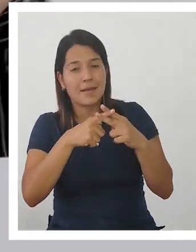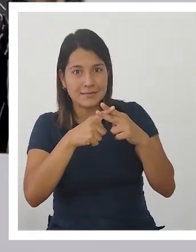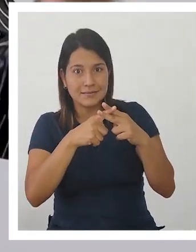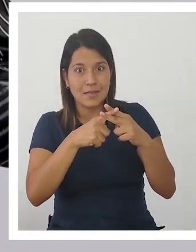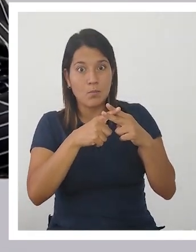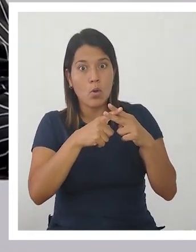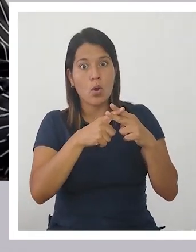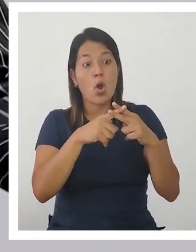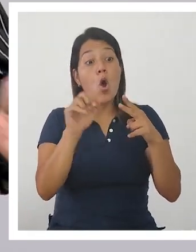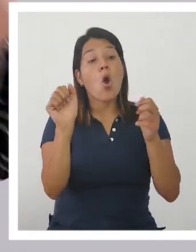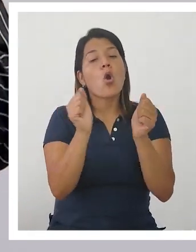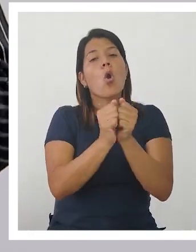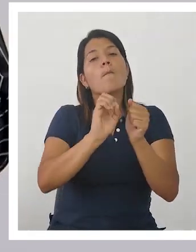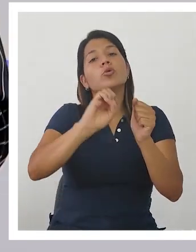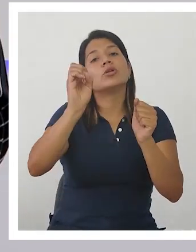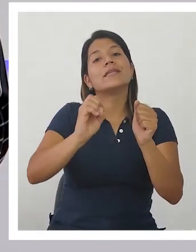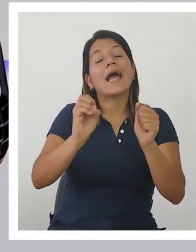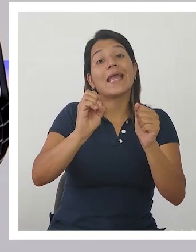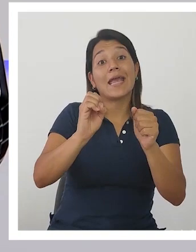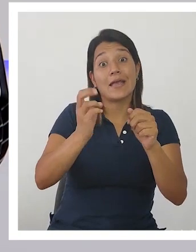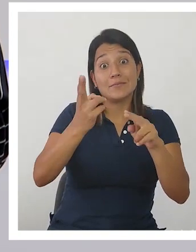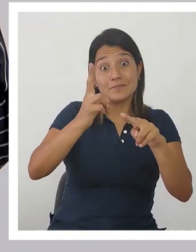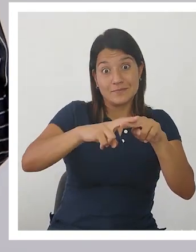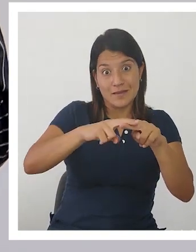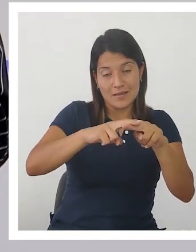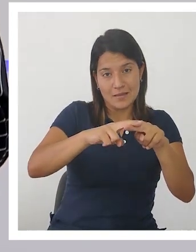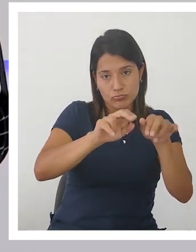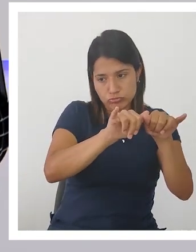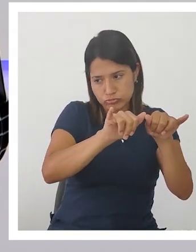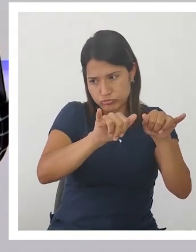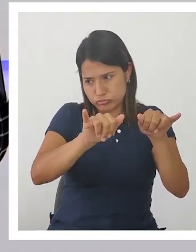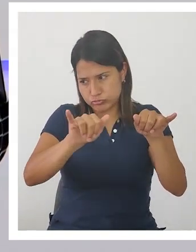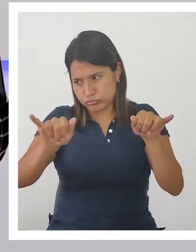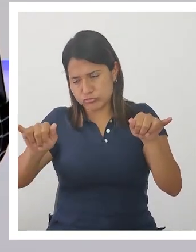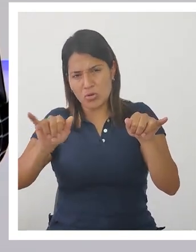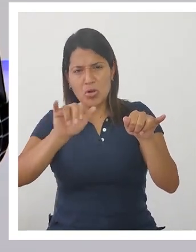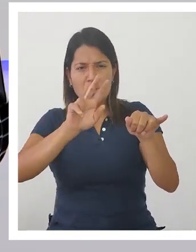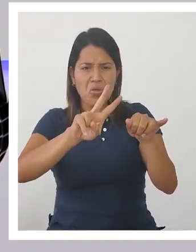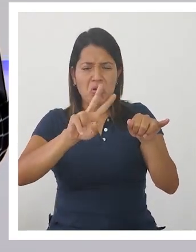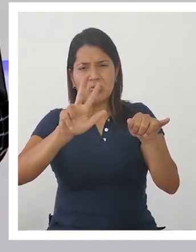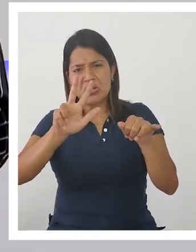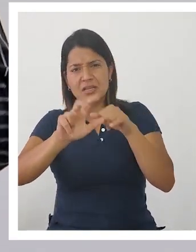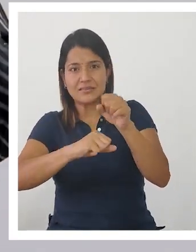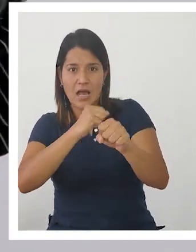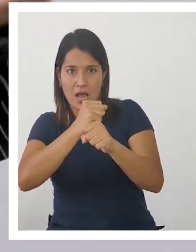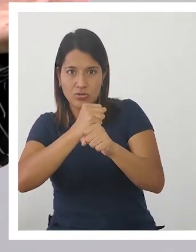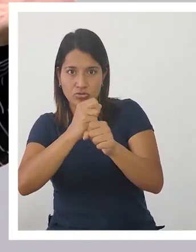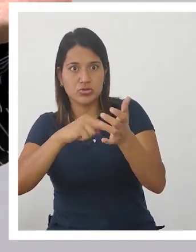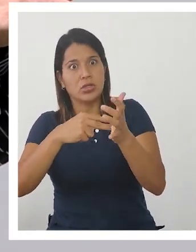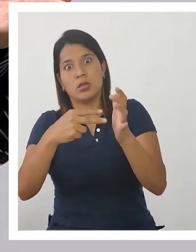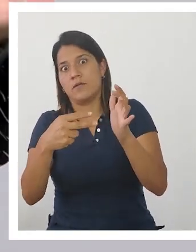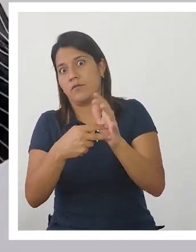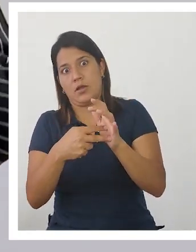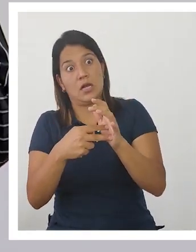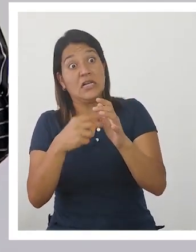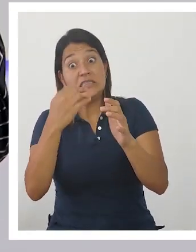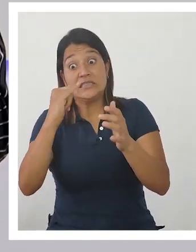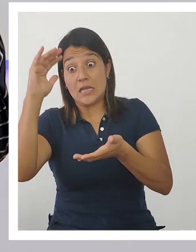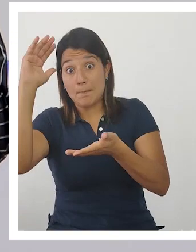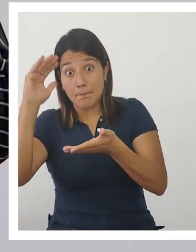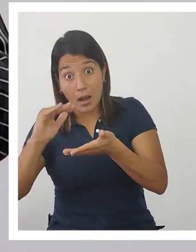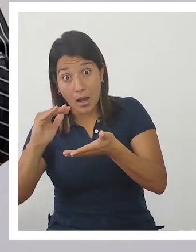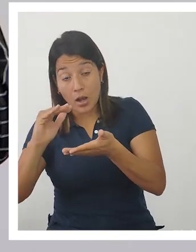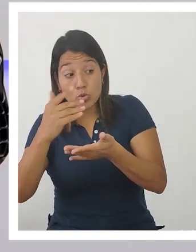Entonces, aunque la tasa baje, usted va a quedar con esa cuota altísima y se va a amarrar por ese periodo de tiempo. En eso sí, tiene la